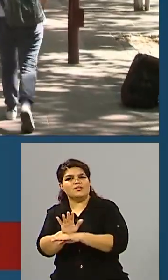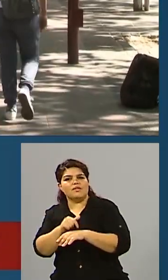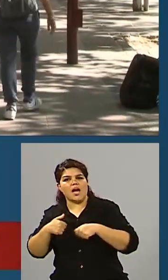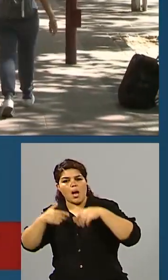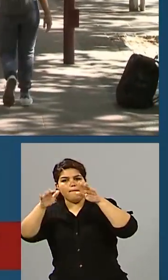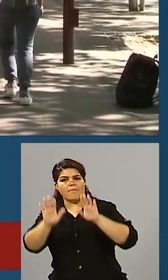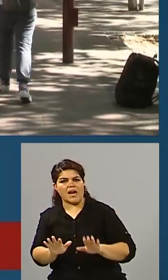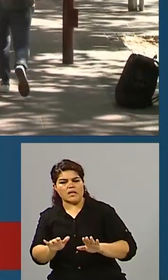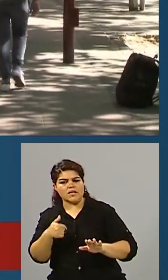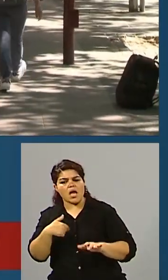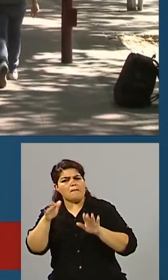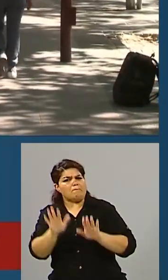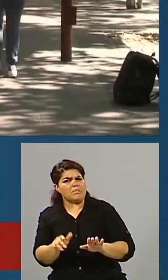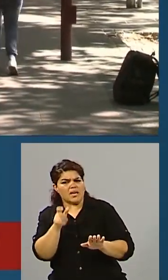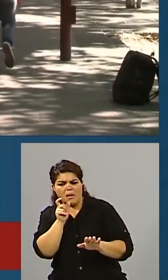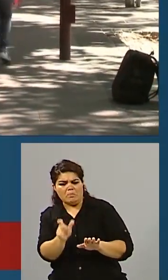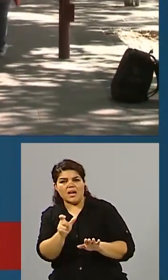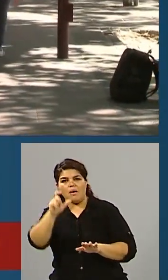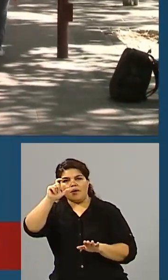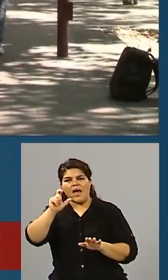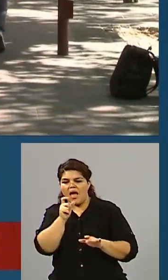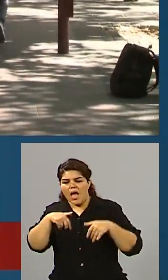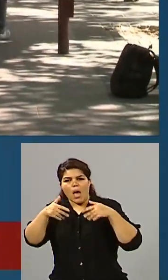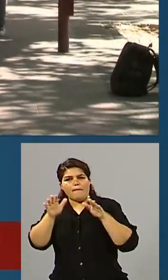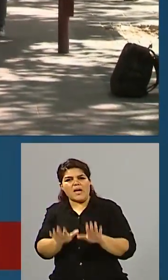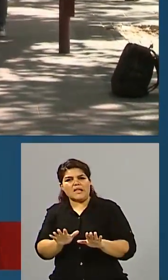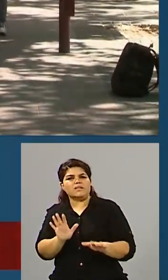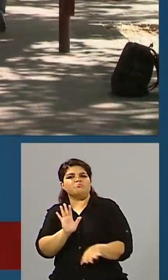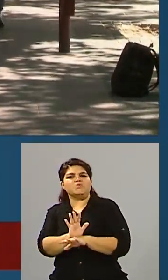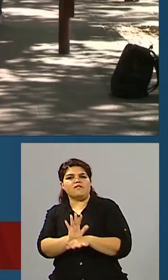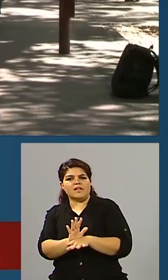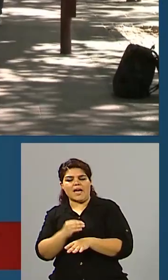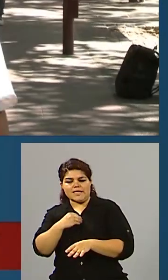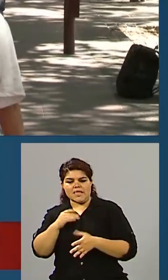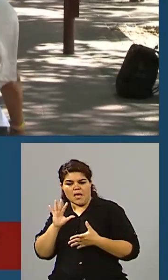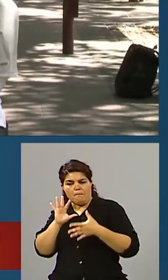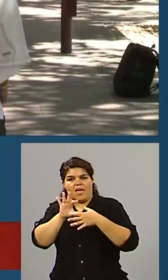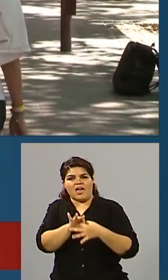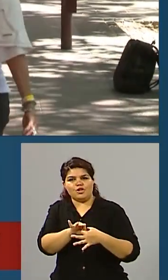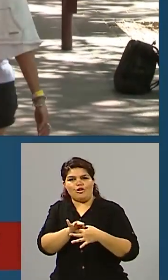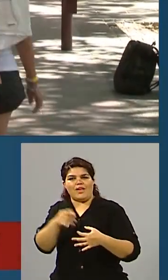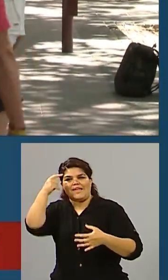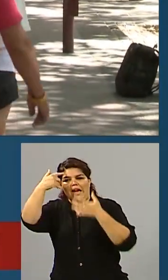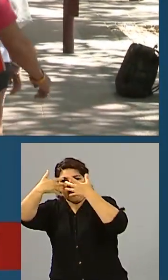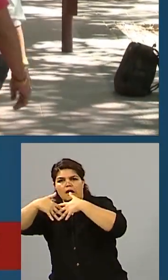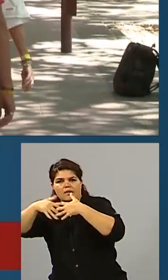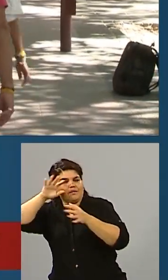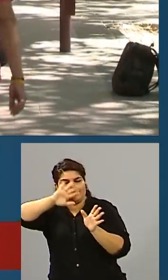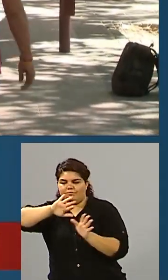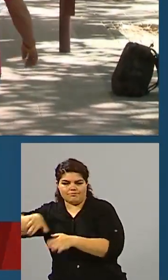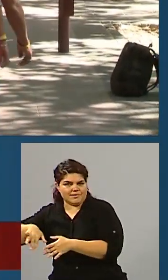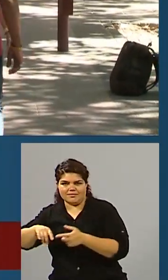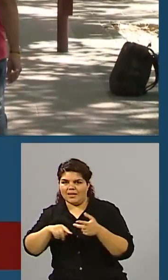cuando digo esperanza, digo algo que está unido a los sentimientos, no necesariamente a la razón, no